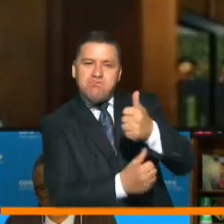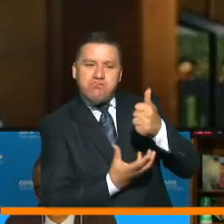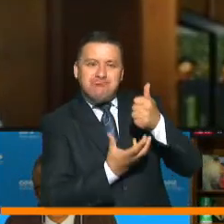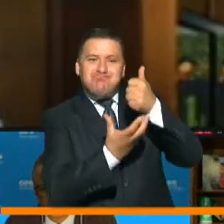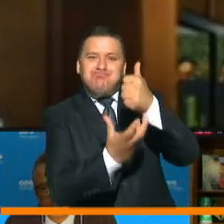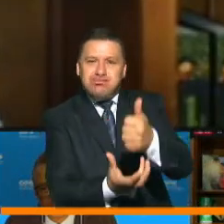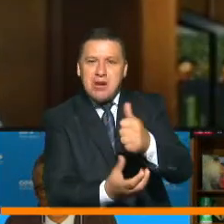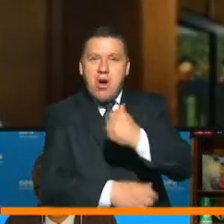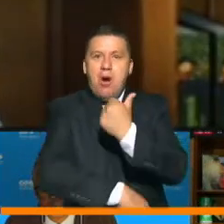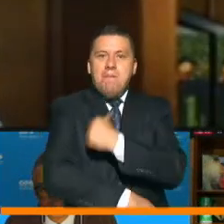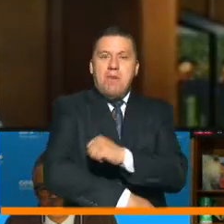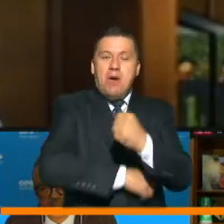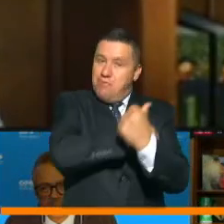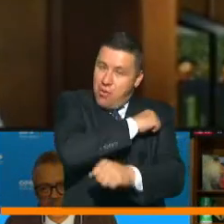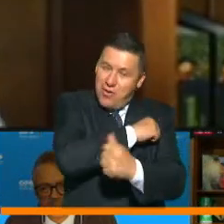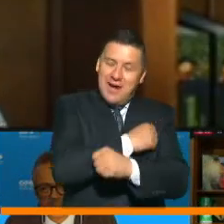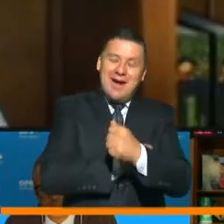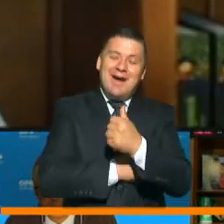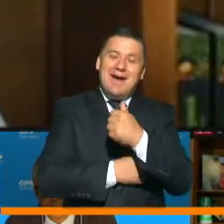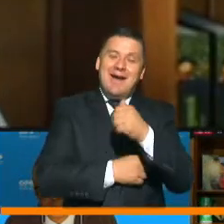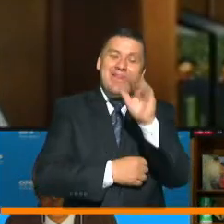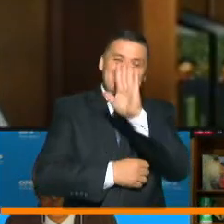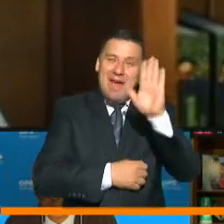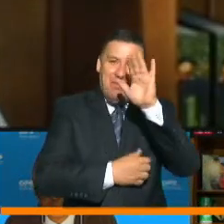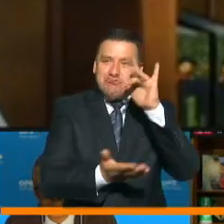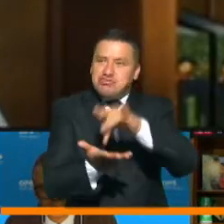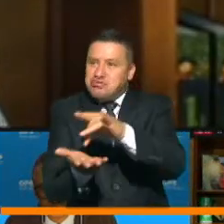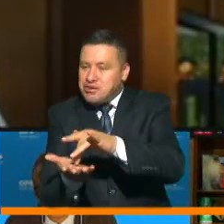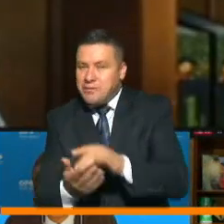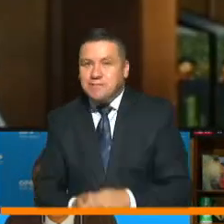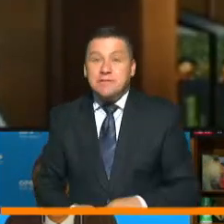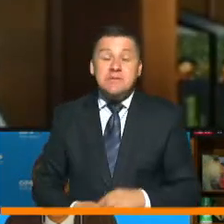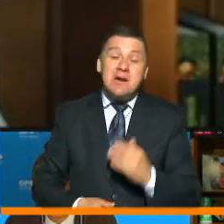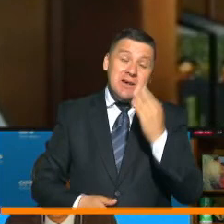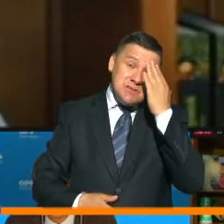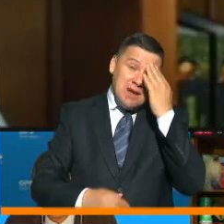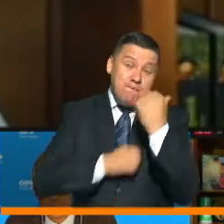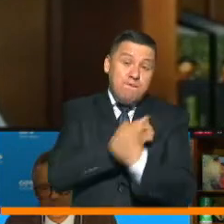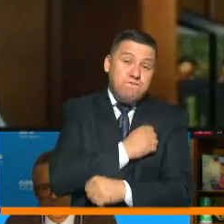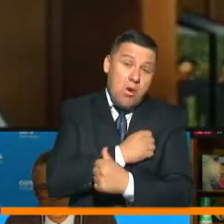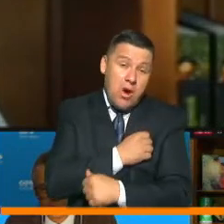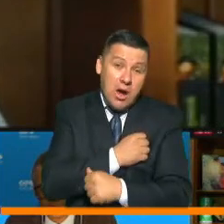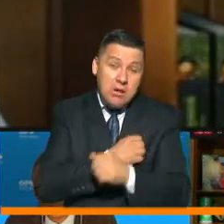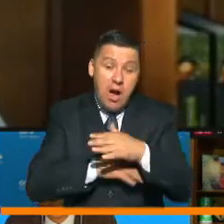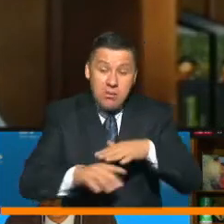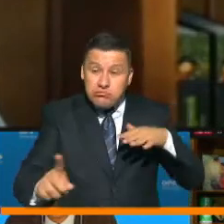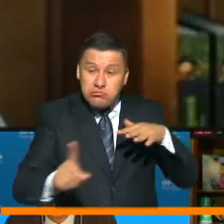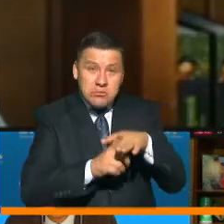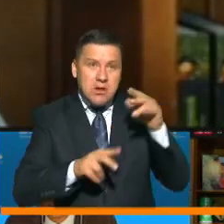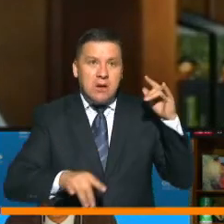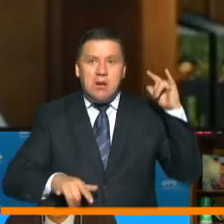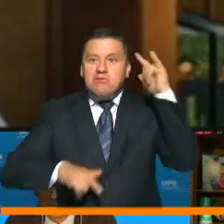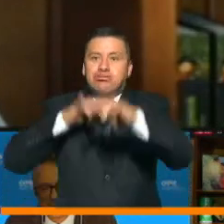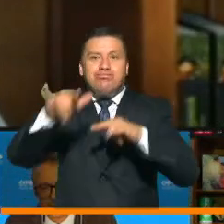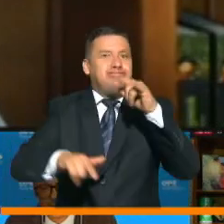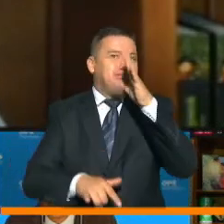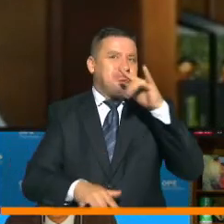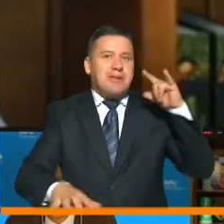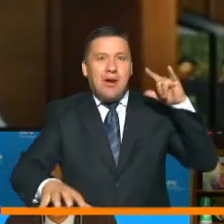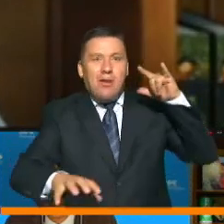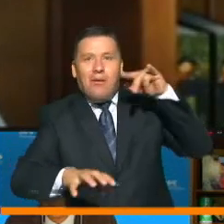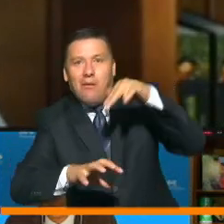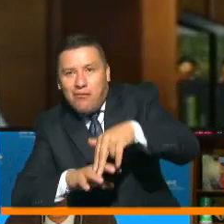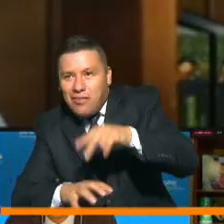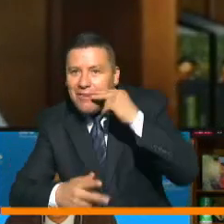para el departamento de Boyacá. Como usted lo menciona, uno de los sectores más golpeados en esta pandemia ha sido el turismo, porque Boyacá es turística